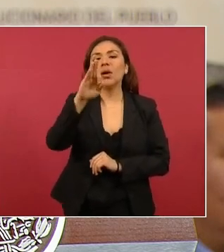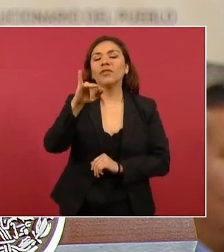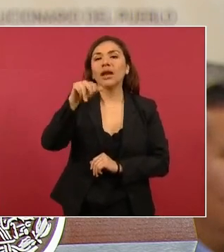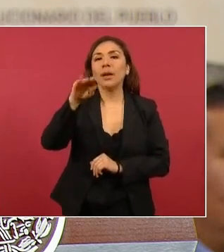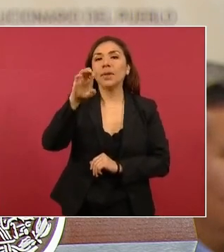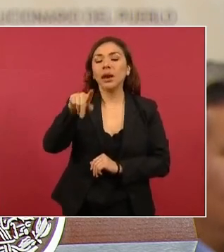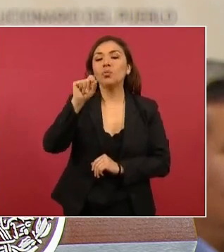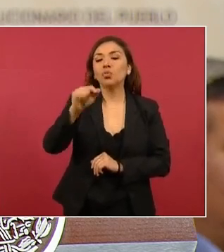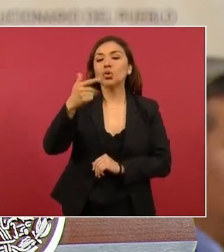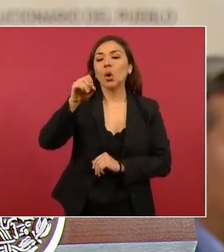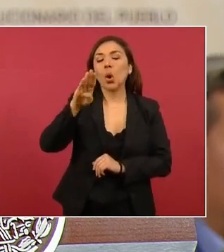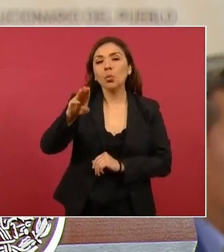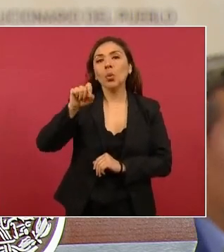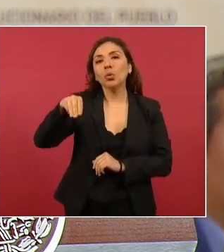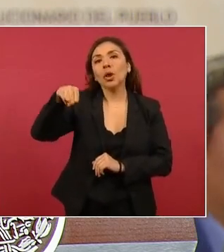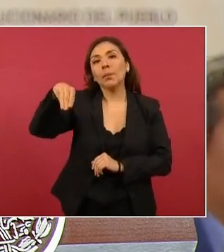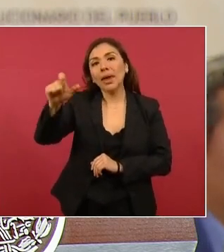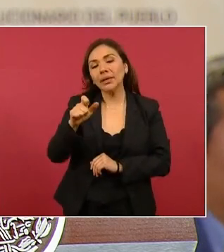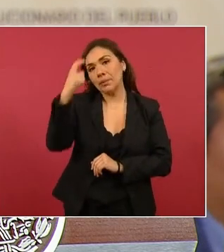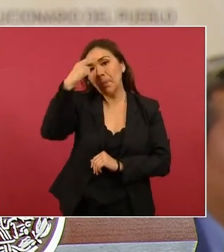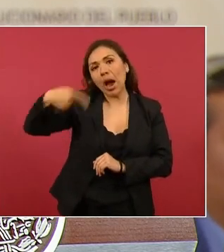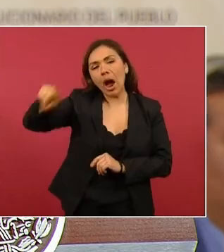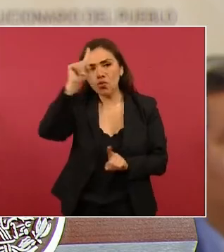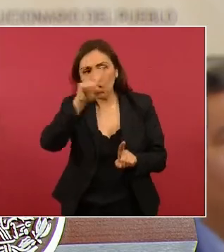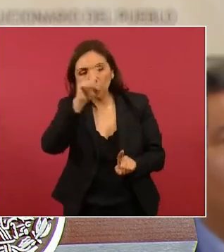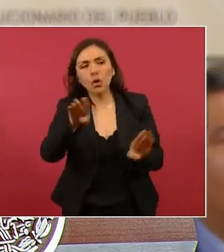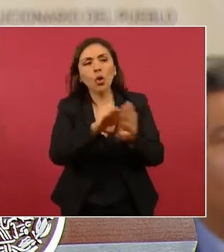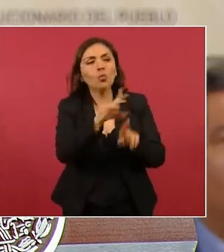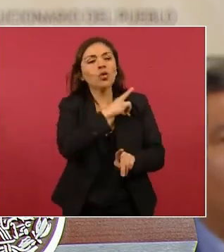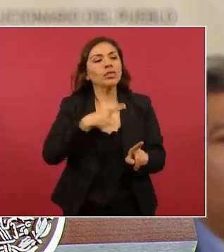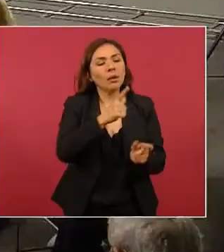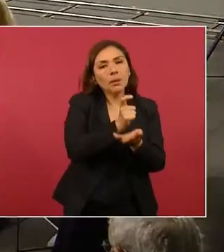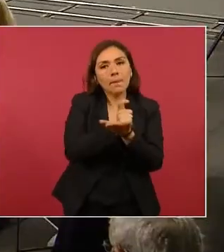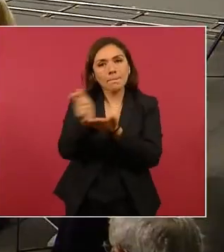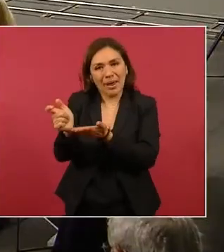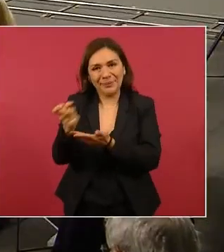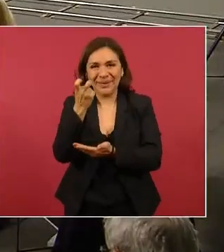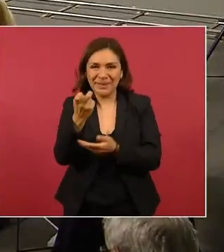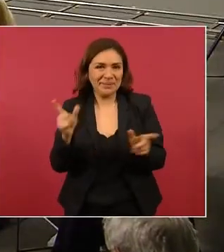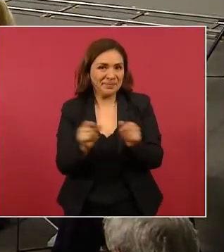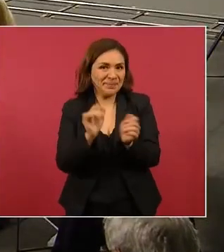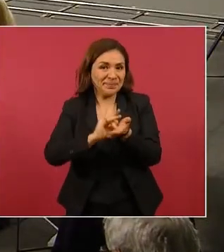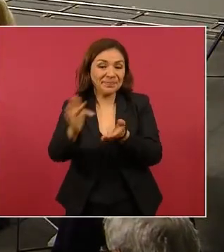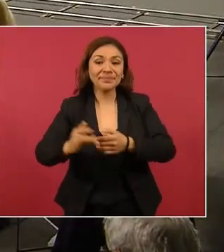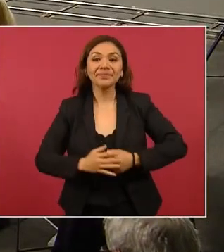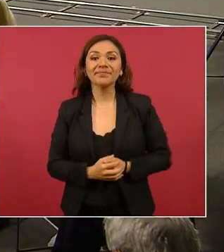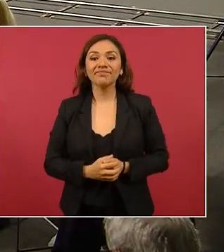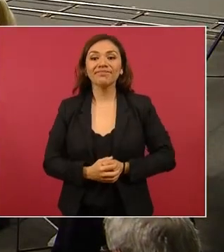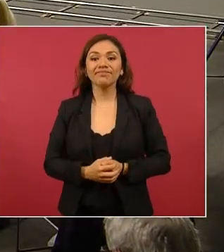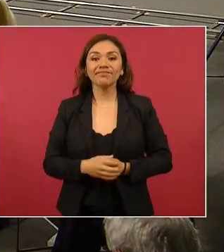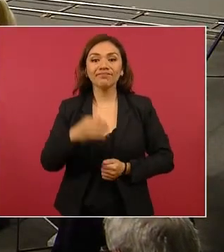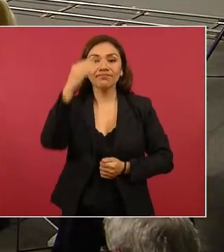serviciosfinancieros@finabien.gob.mx, para que les den la orientación de cómo realizar sus pagos. Muchas gracias.